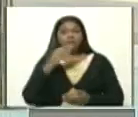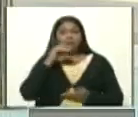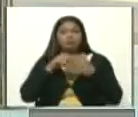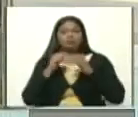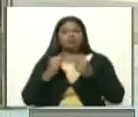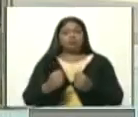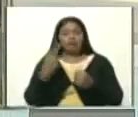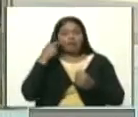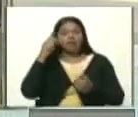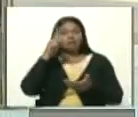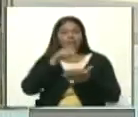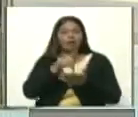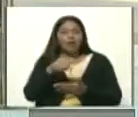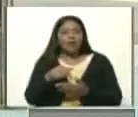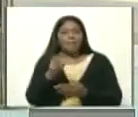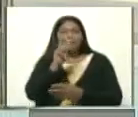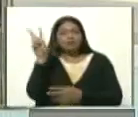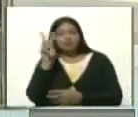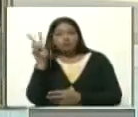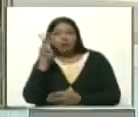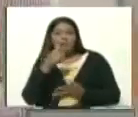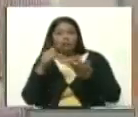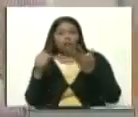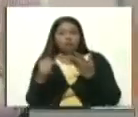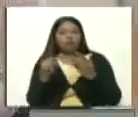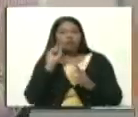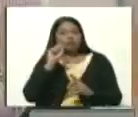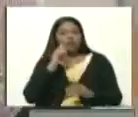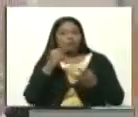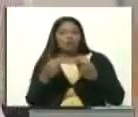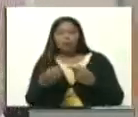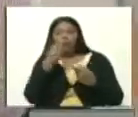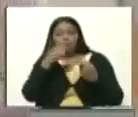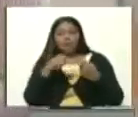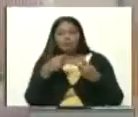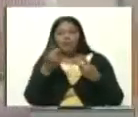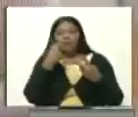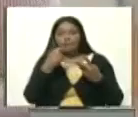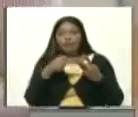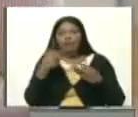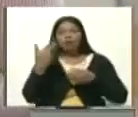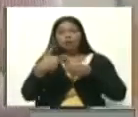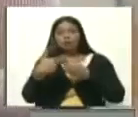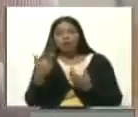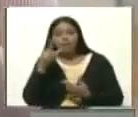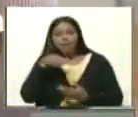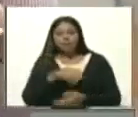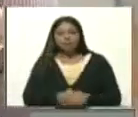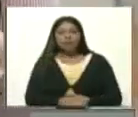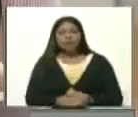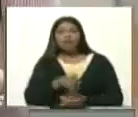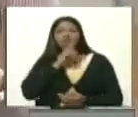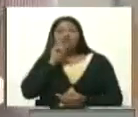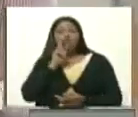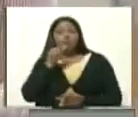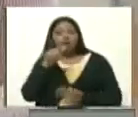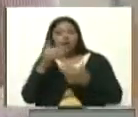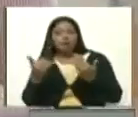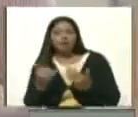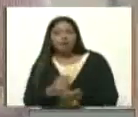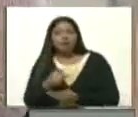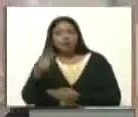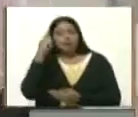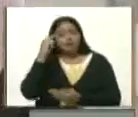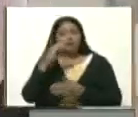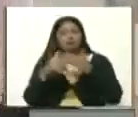impidiendo que arribara a Venezuela insumos de primera necesidad, como ya lo decíamos, alimentos, medicamentos, combustible. Él fue nombrado en esta